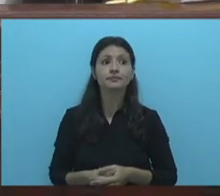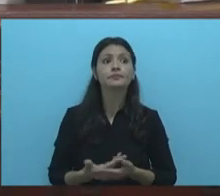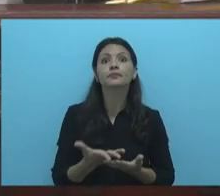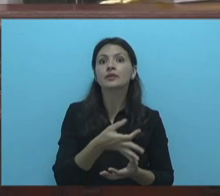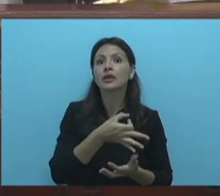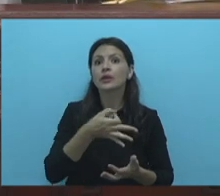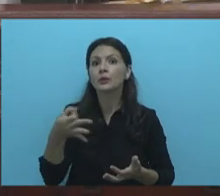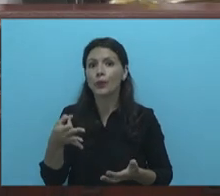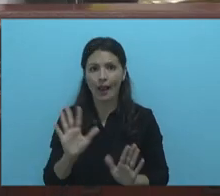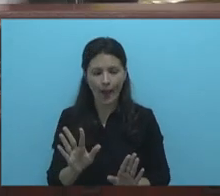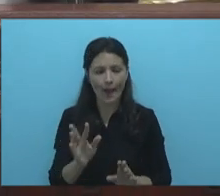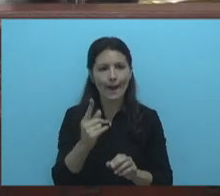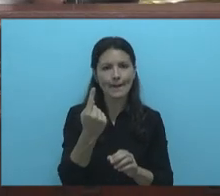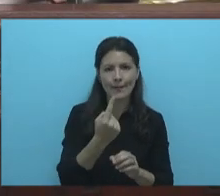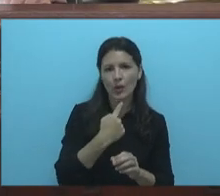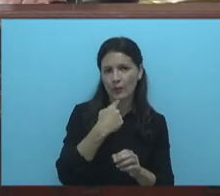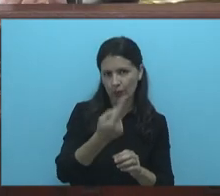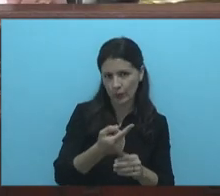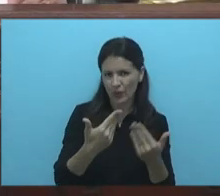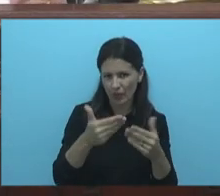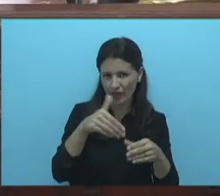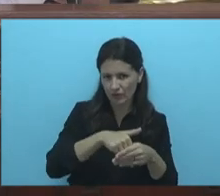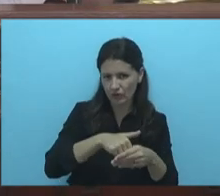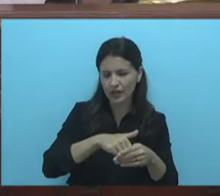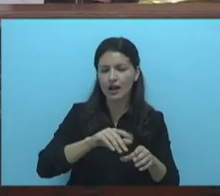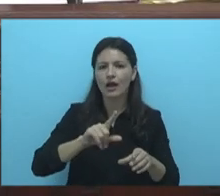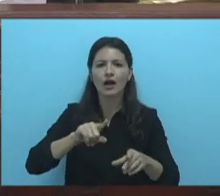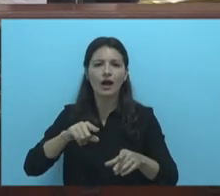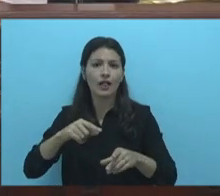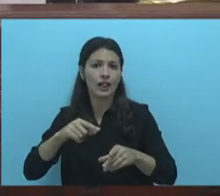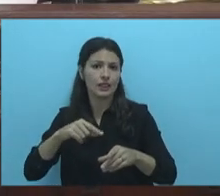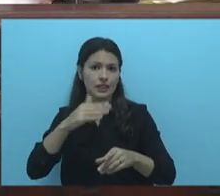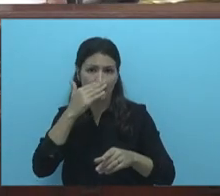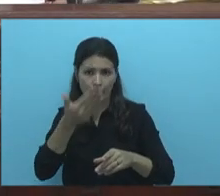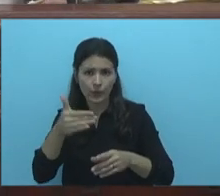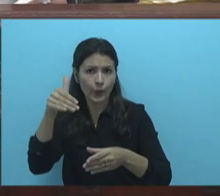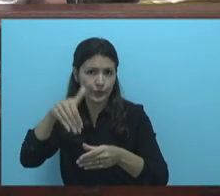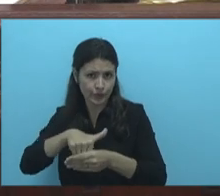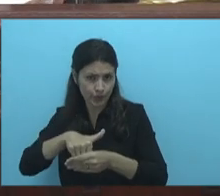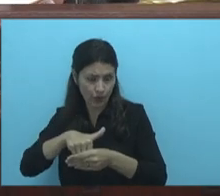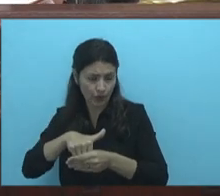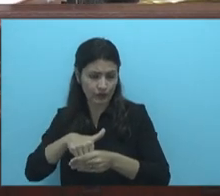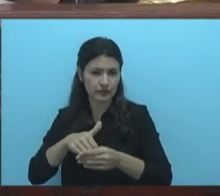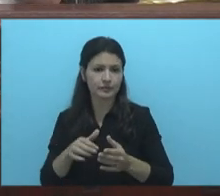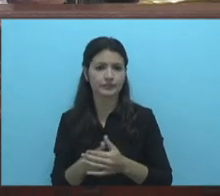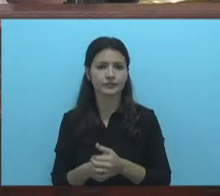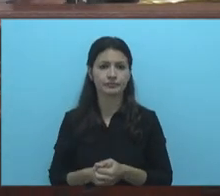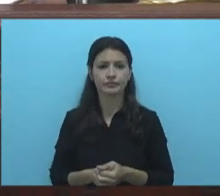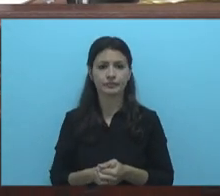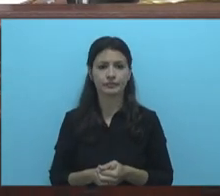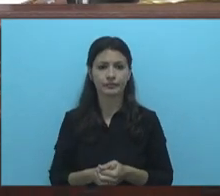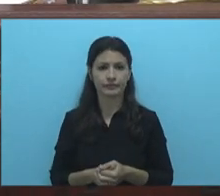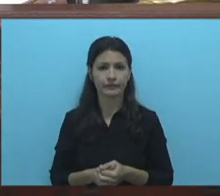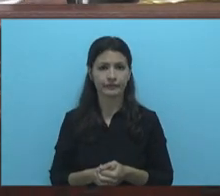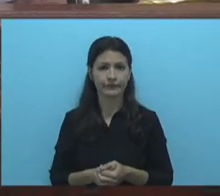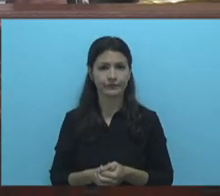vamos a tratar ahora un veto propositivo del Poder Ejecutivo. Primero lo voy a poner en su tratamiento sobre tablas y después vamos a